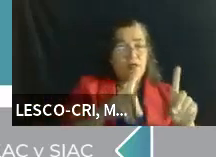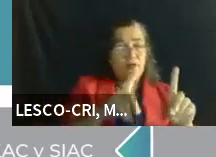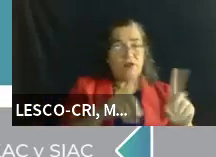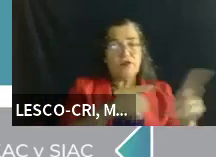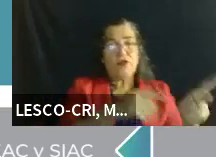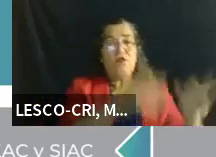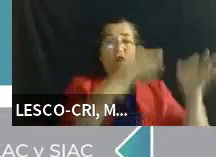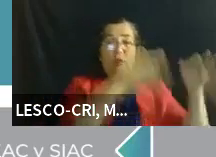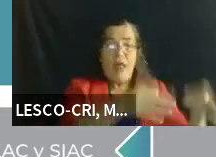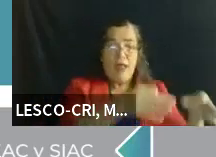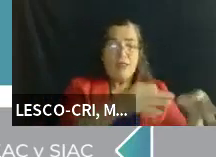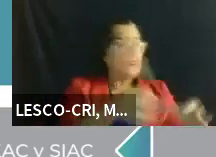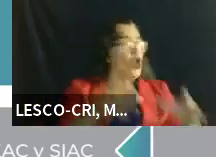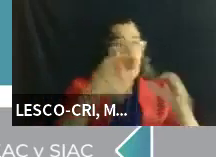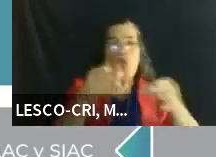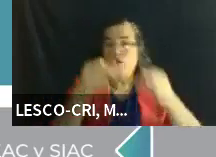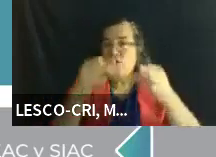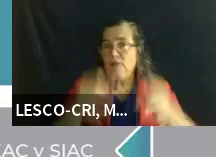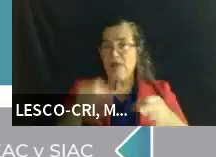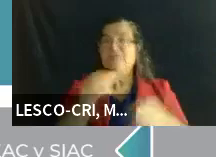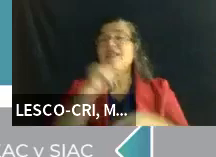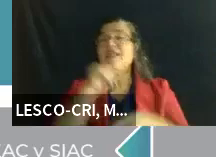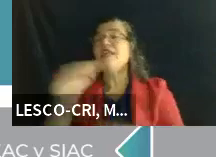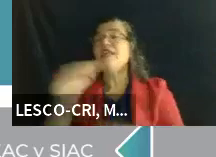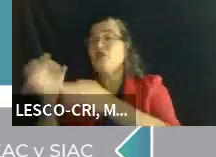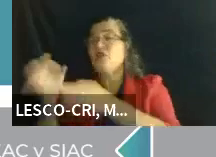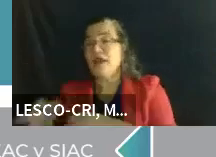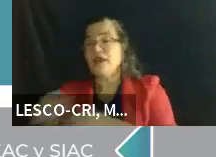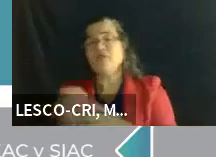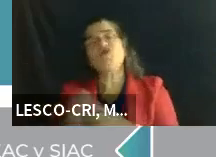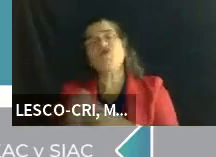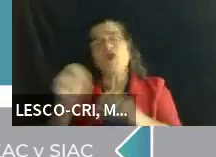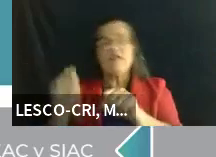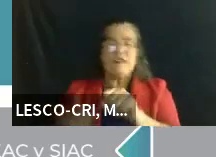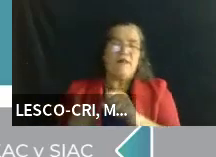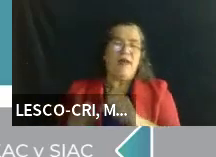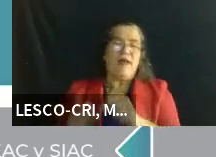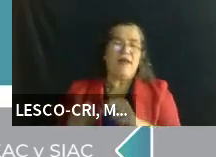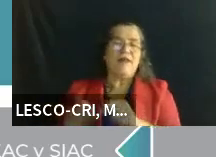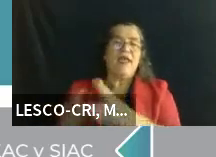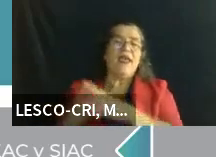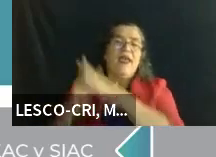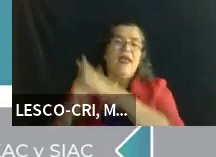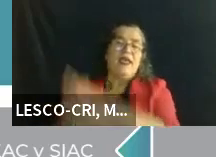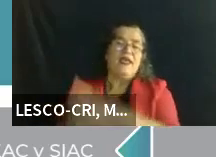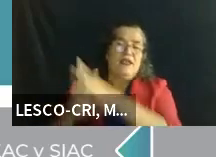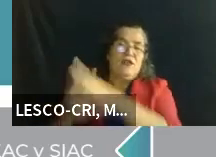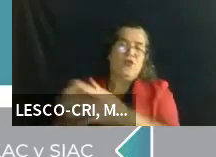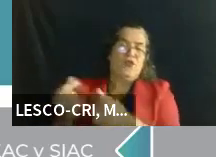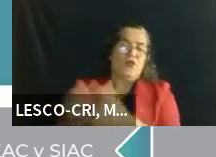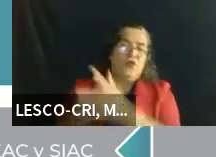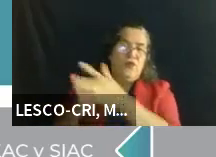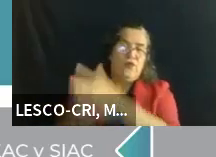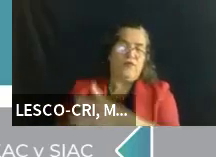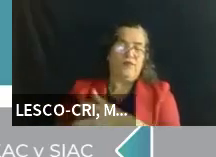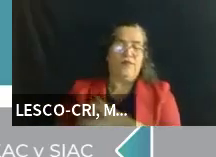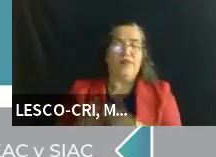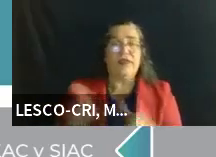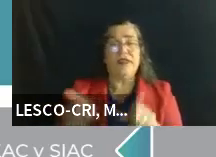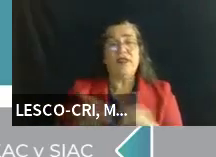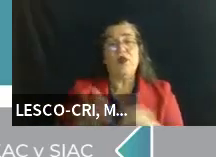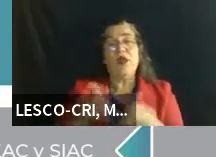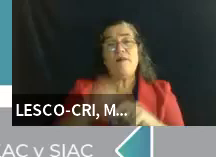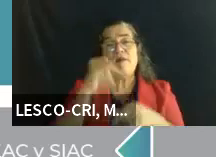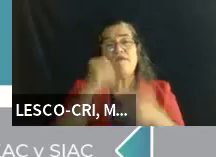informales mediante los sistemas de créditos académicos. Y finalmente, la habilitación de trayectos modulares singulares, que es lo